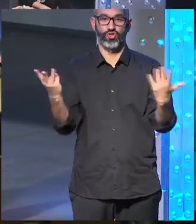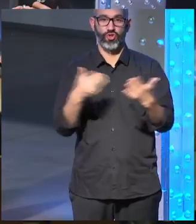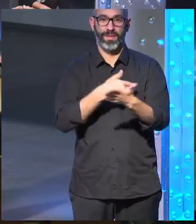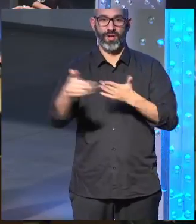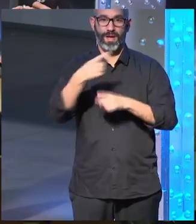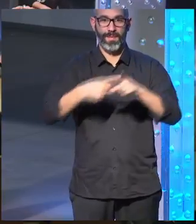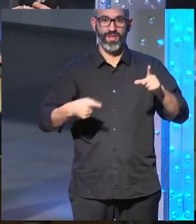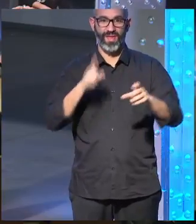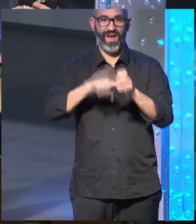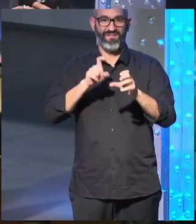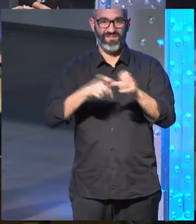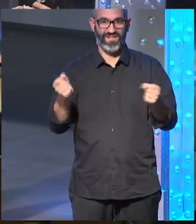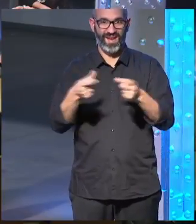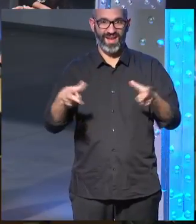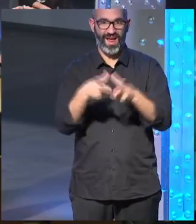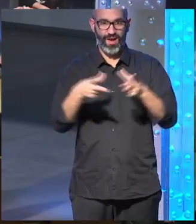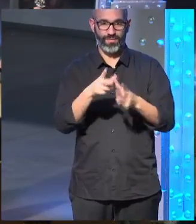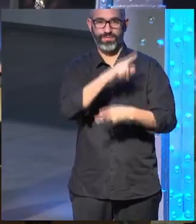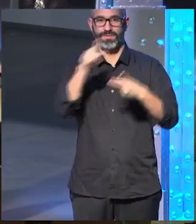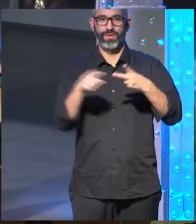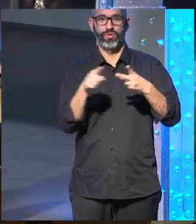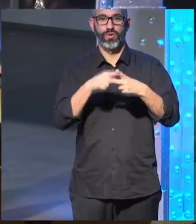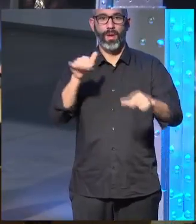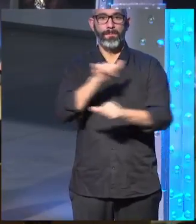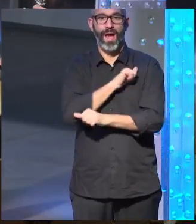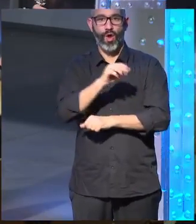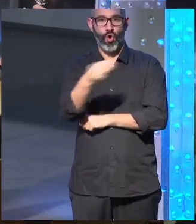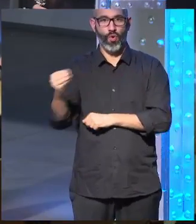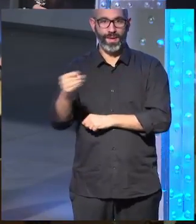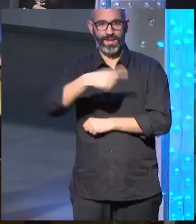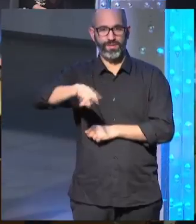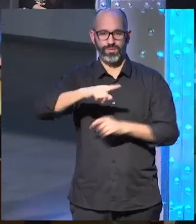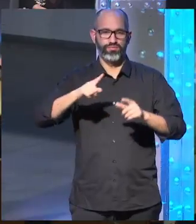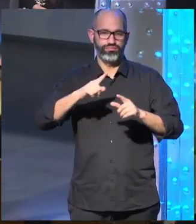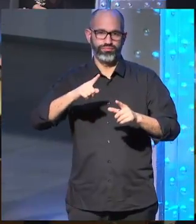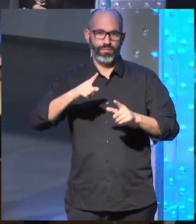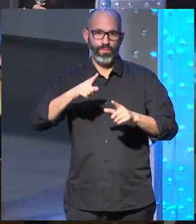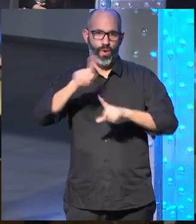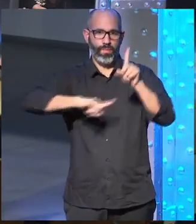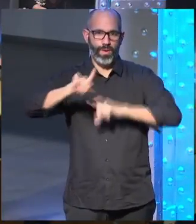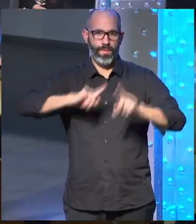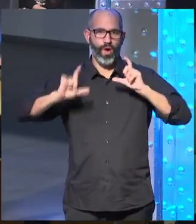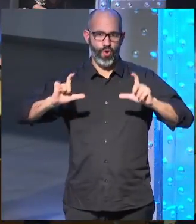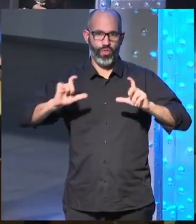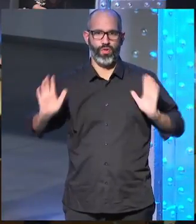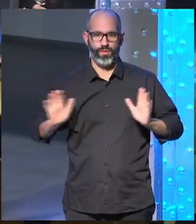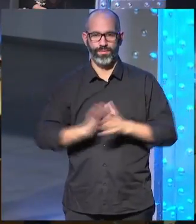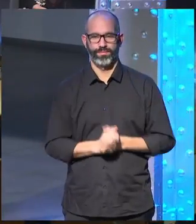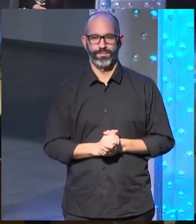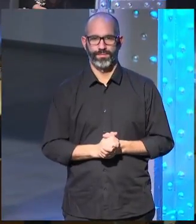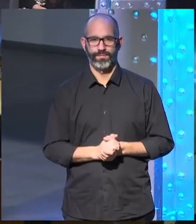afiliados. Segunda reflexión, el paro juvenil, el gran drama. Estoy de acuerdo con cómo se le ha llamado.